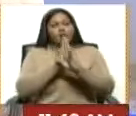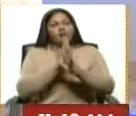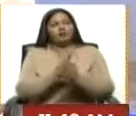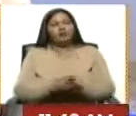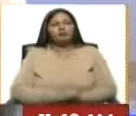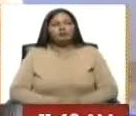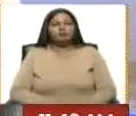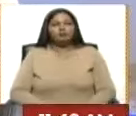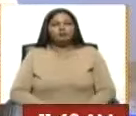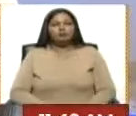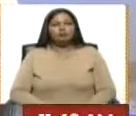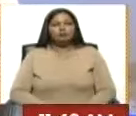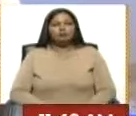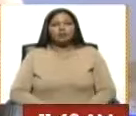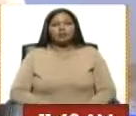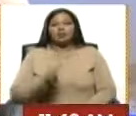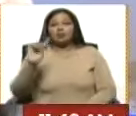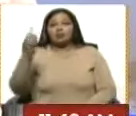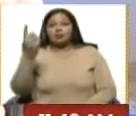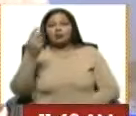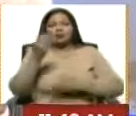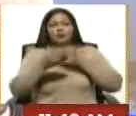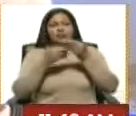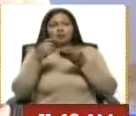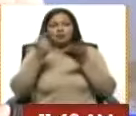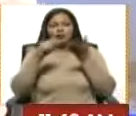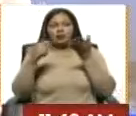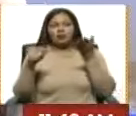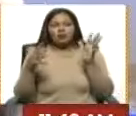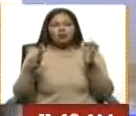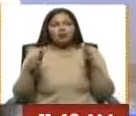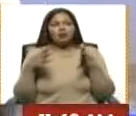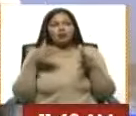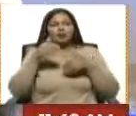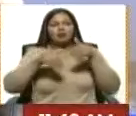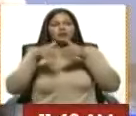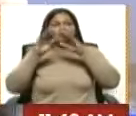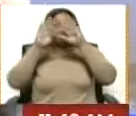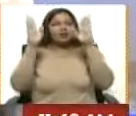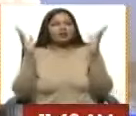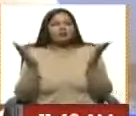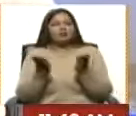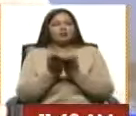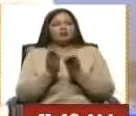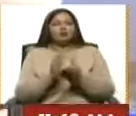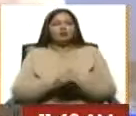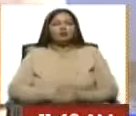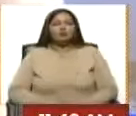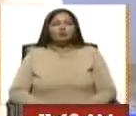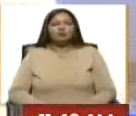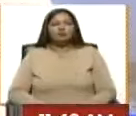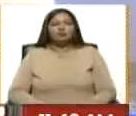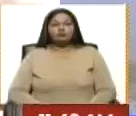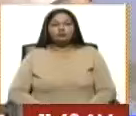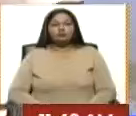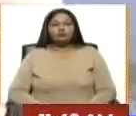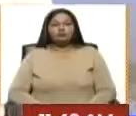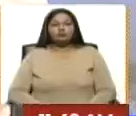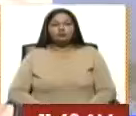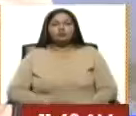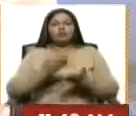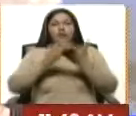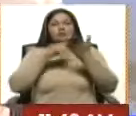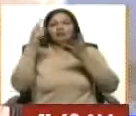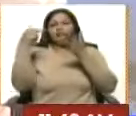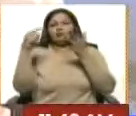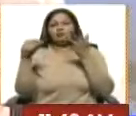Entonces, esa fue la primera operación de Big Data para ganar unas elecciones en el mundo. En el mundo, antes que Cambridge Analytica, antes que Bolsonaro.